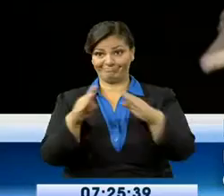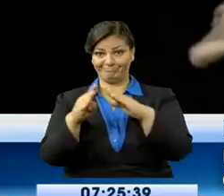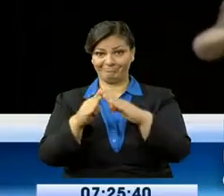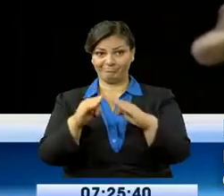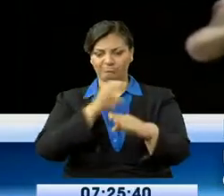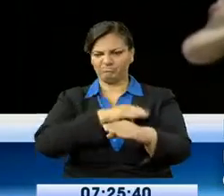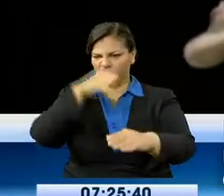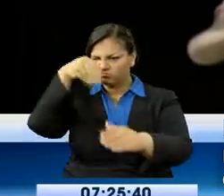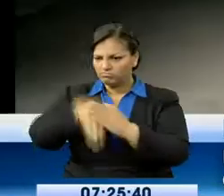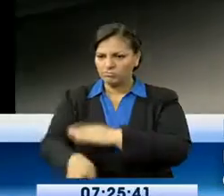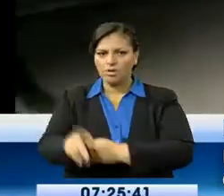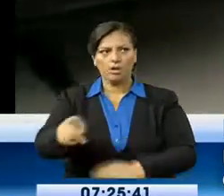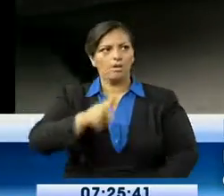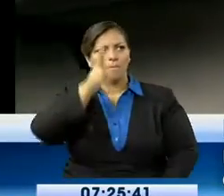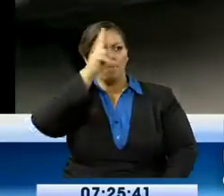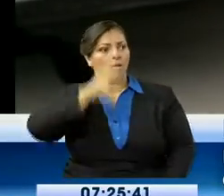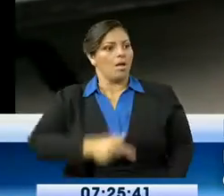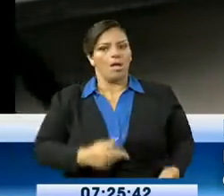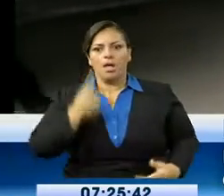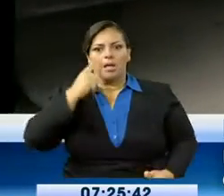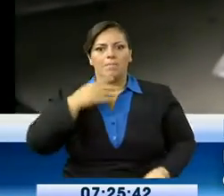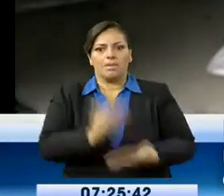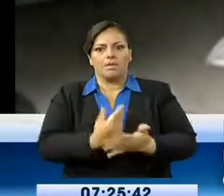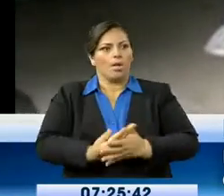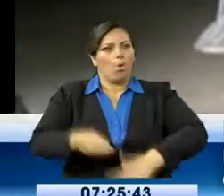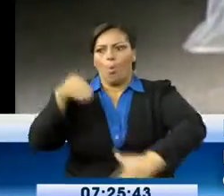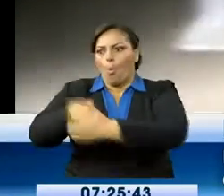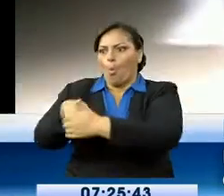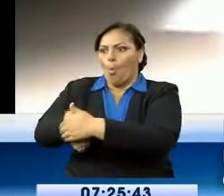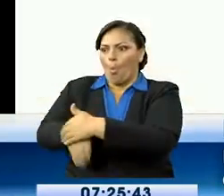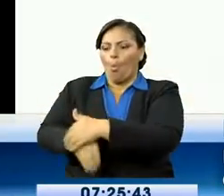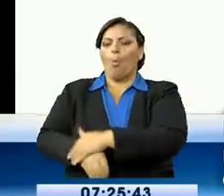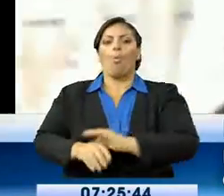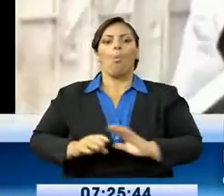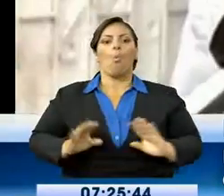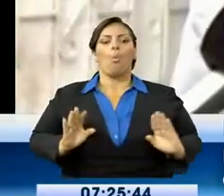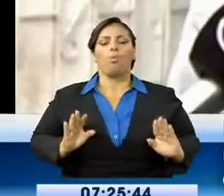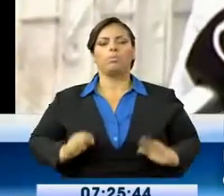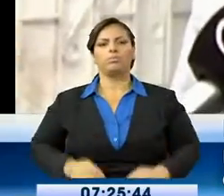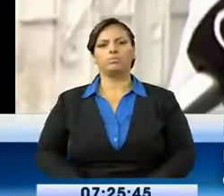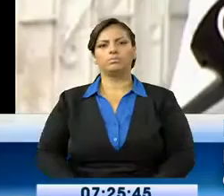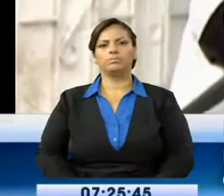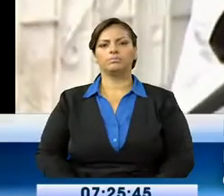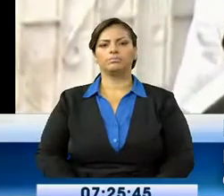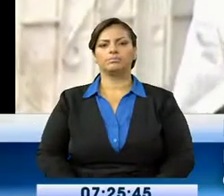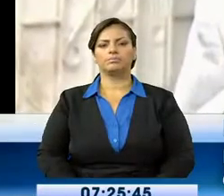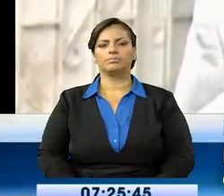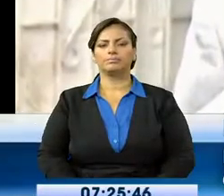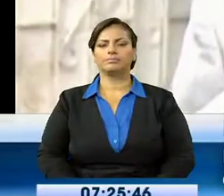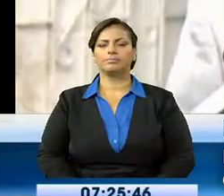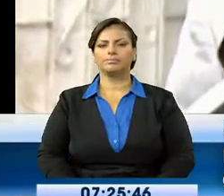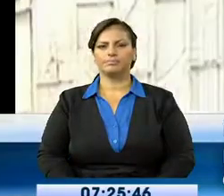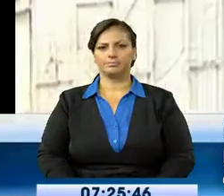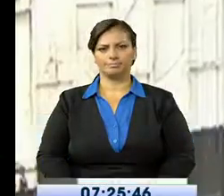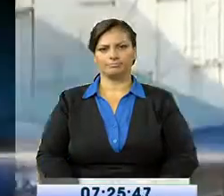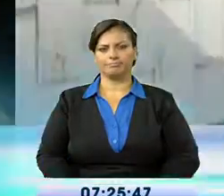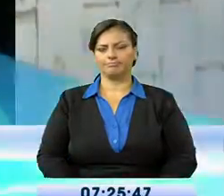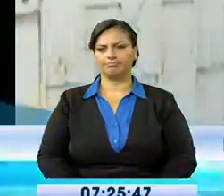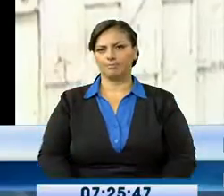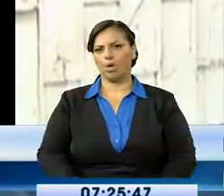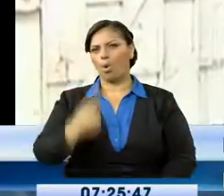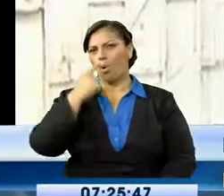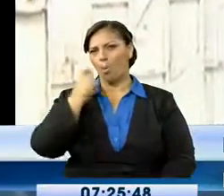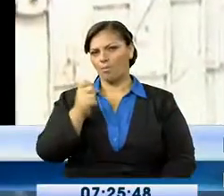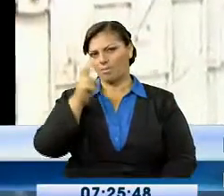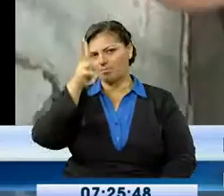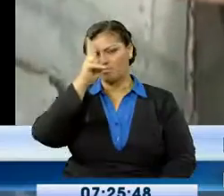las evidencias para distraer las investigaciones. Esa puerta tiene tres picaportes, es difícil entrar. Él se metió a otro